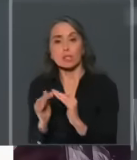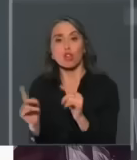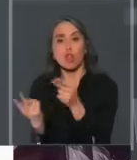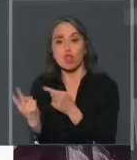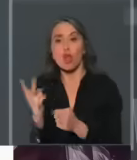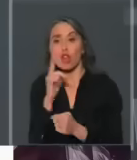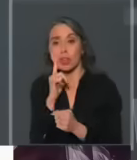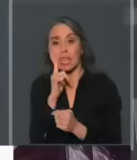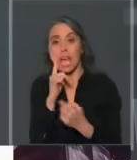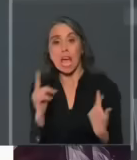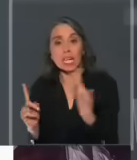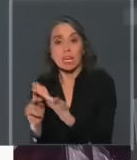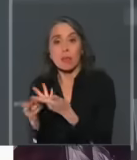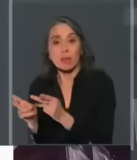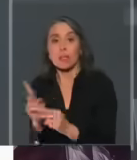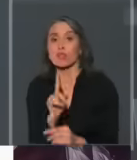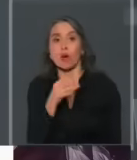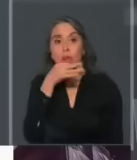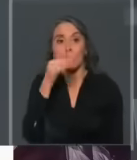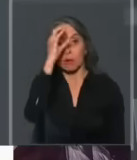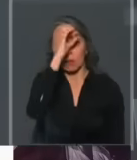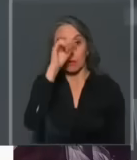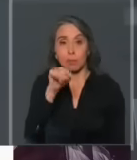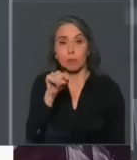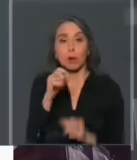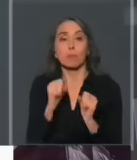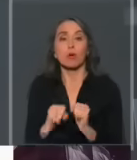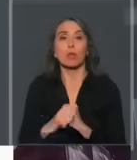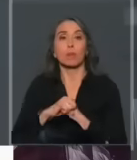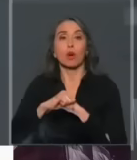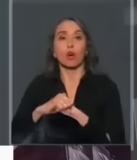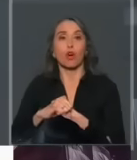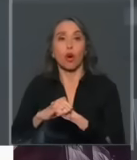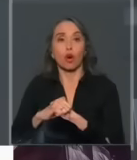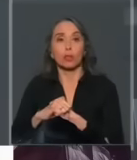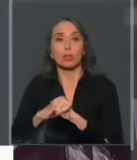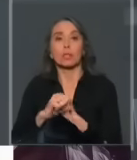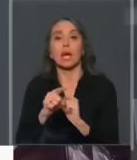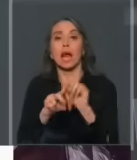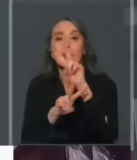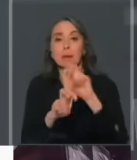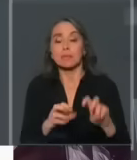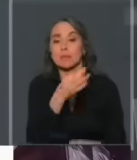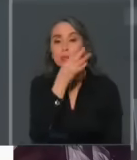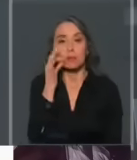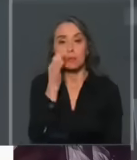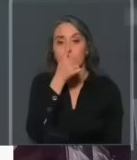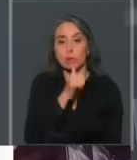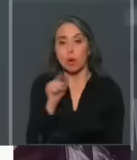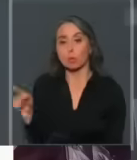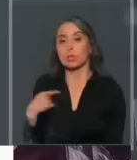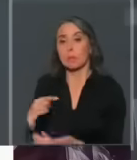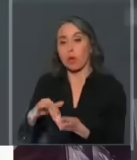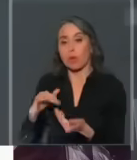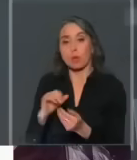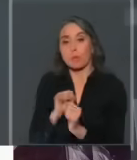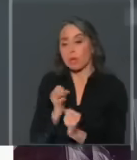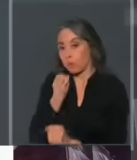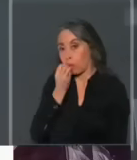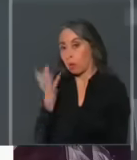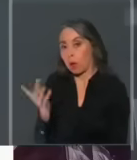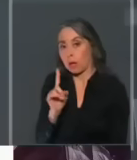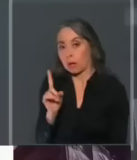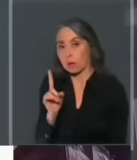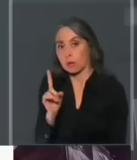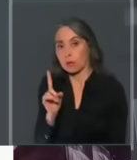correspondía, nosotros no nos estamos pronunciando sobre eso porque podemos atentar a la reserva de la misma. Entonces usted me disculpará, pero